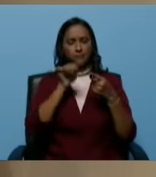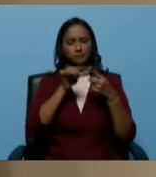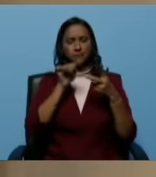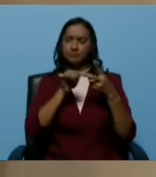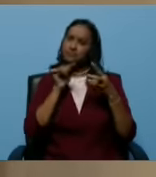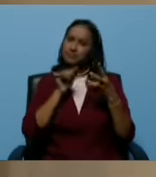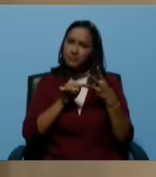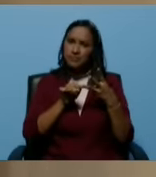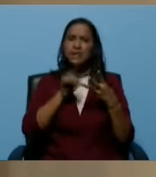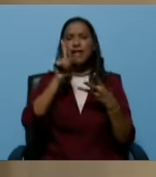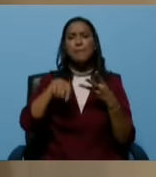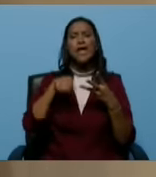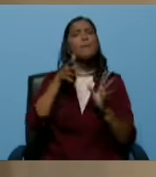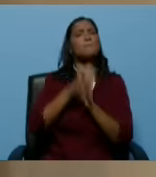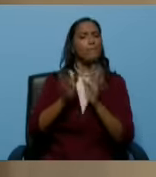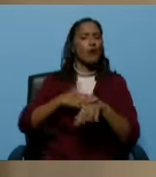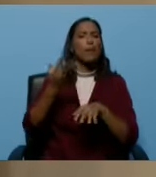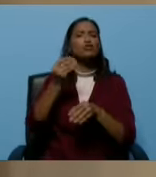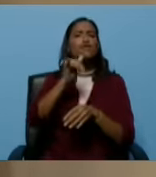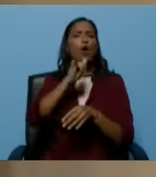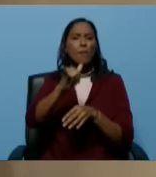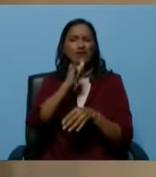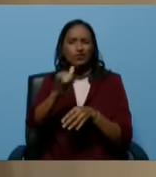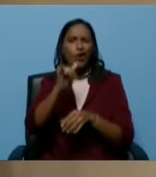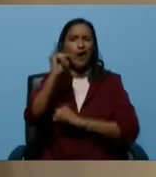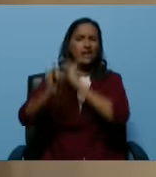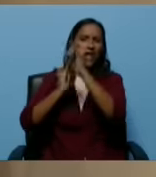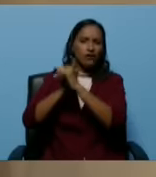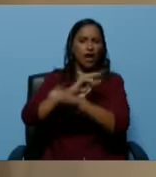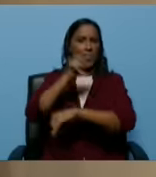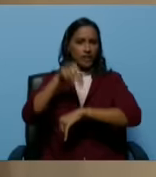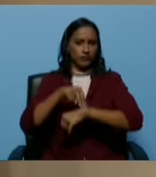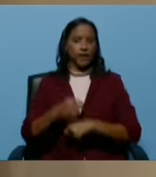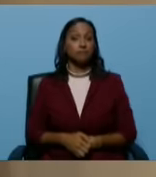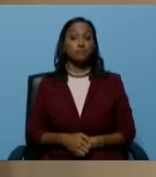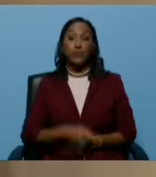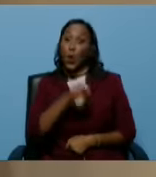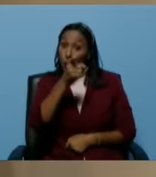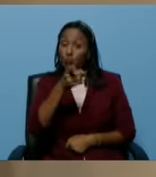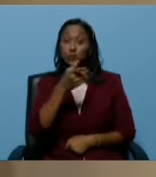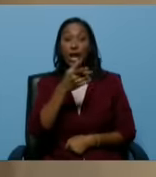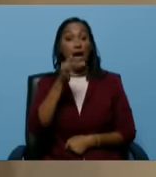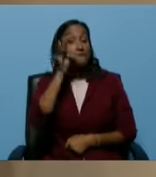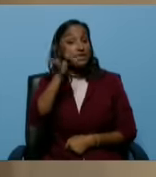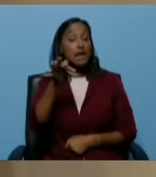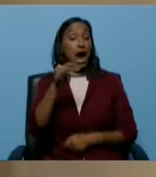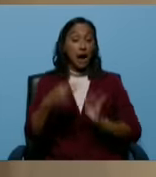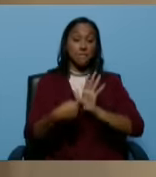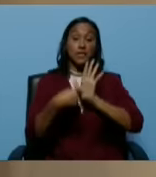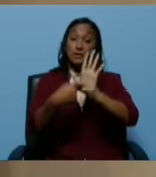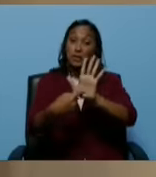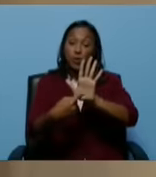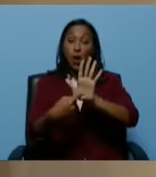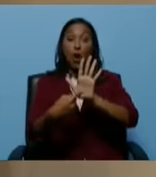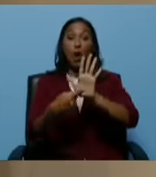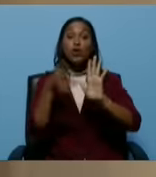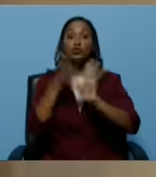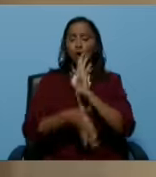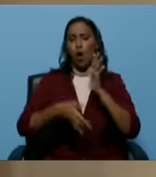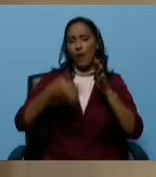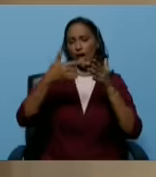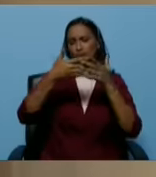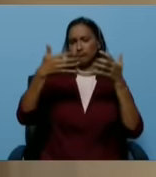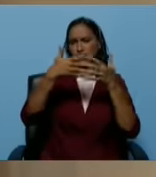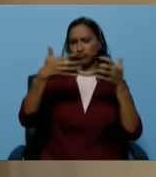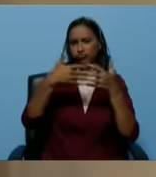y también internacional. Usted presentó recientemente un extenso, nutrido informe